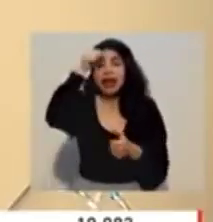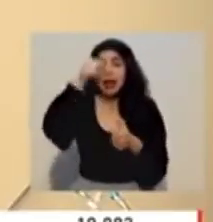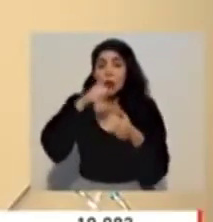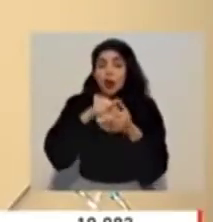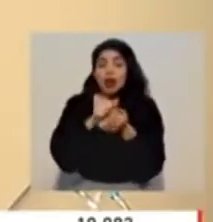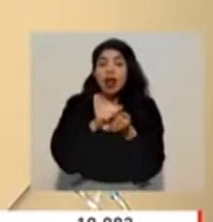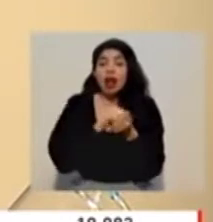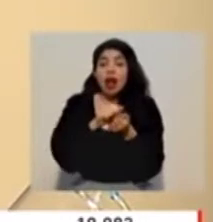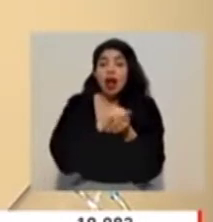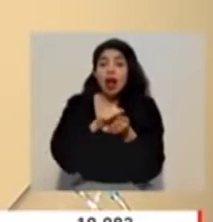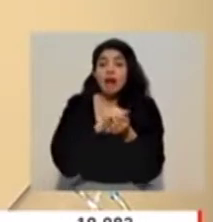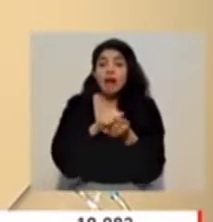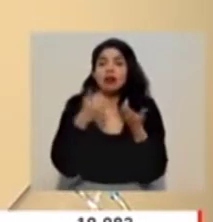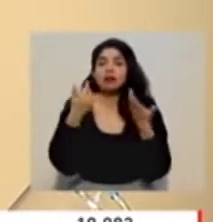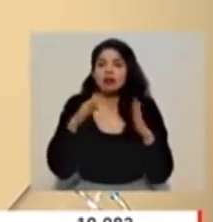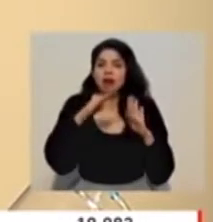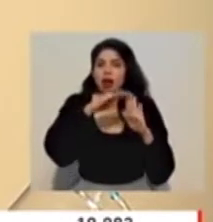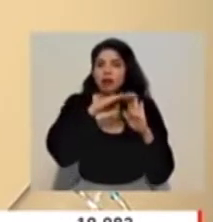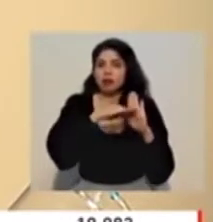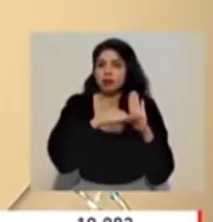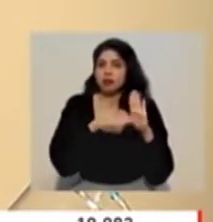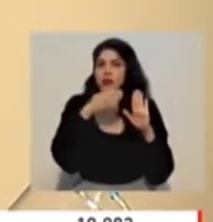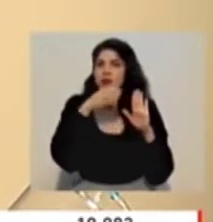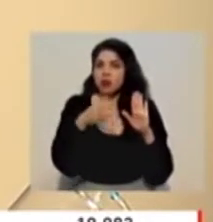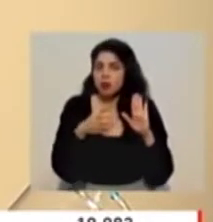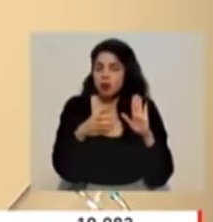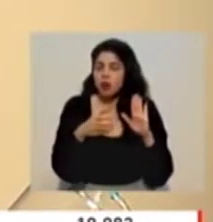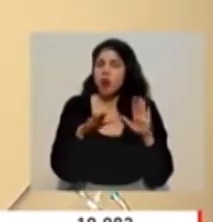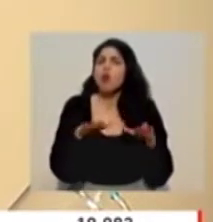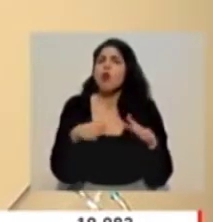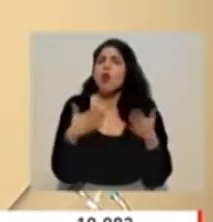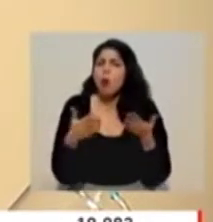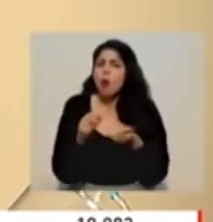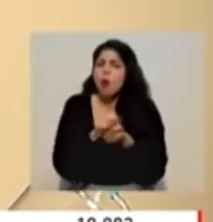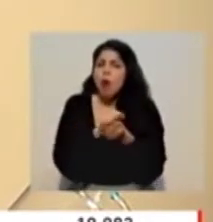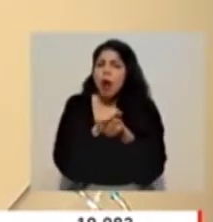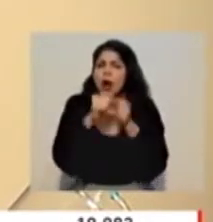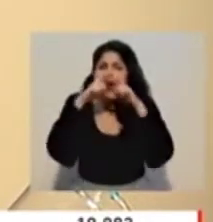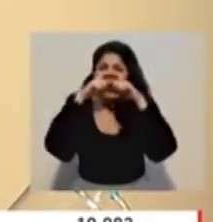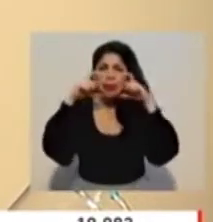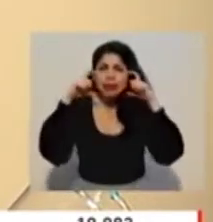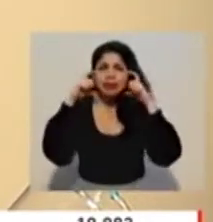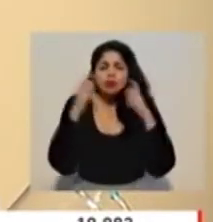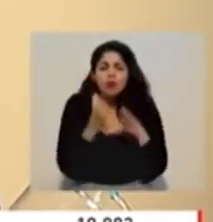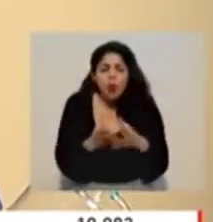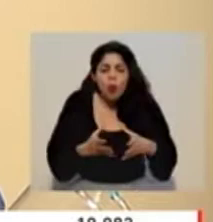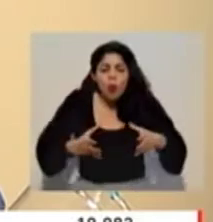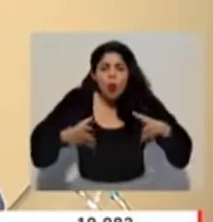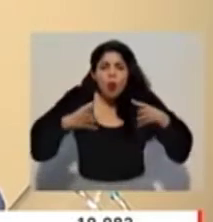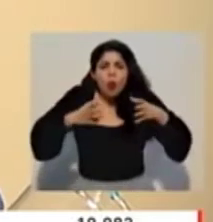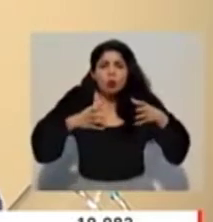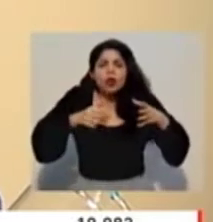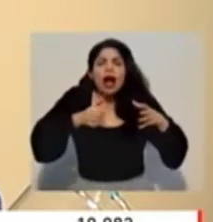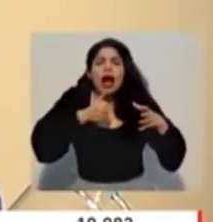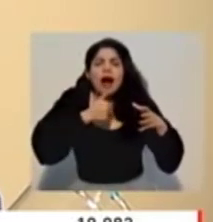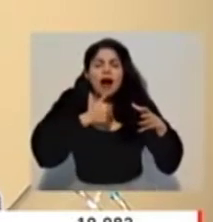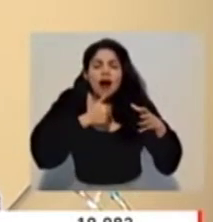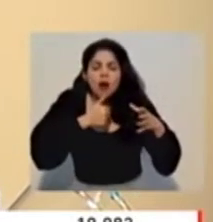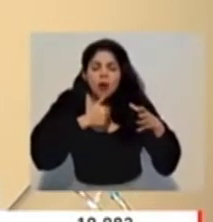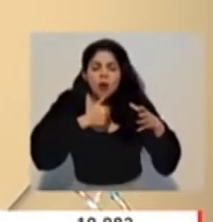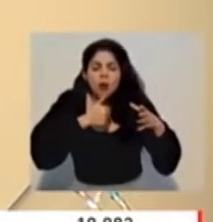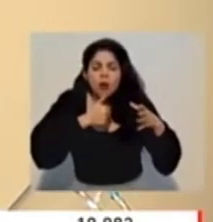Recordemos que para lavarlos ya hay indicaciones de que tiene que ser ojalá en una olla, un recipiente con agua